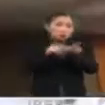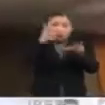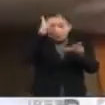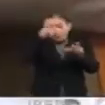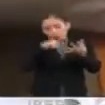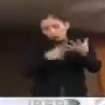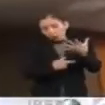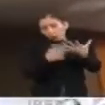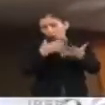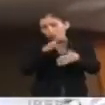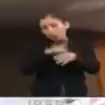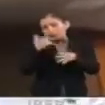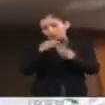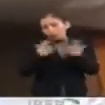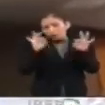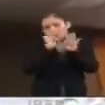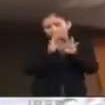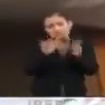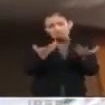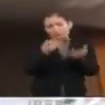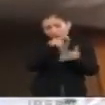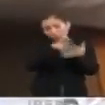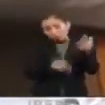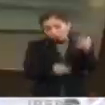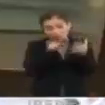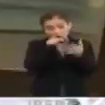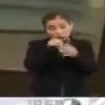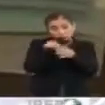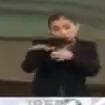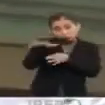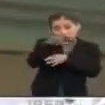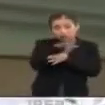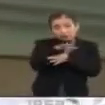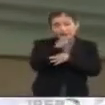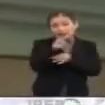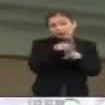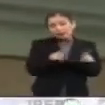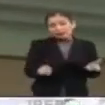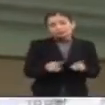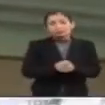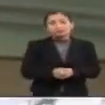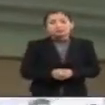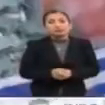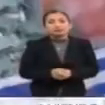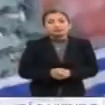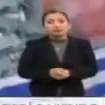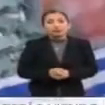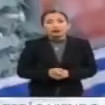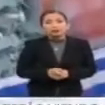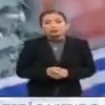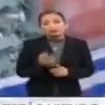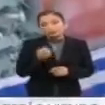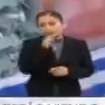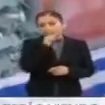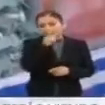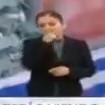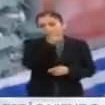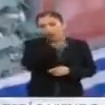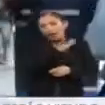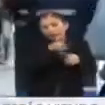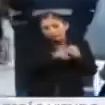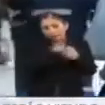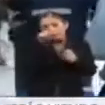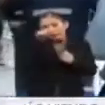más significativos, ¿no? Entonces, ahí la situación es diferente, sin señalar que hay